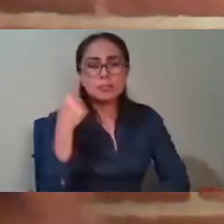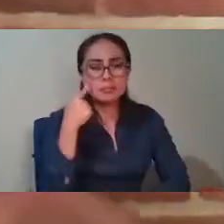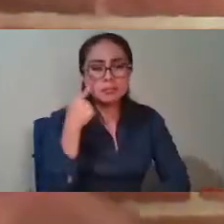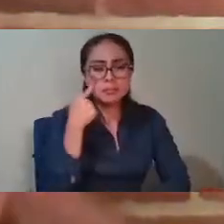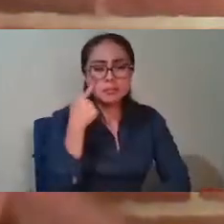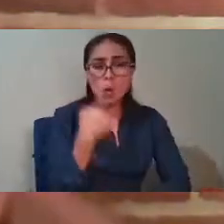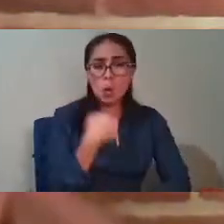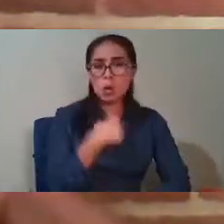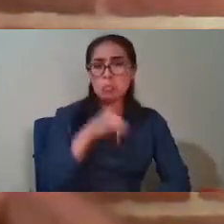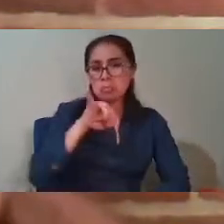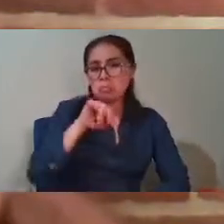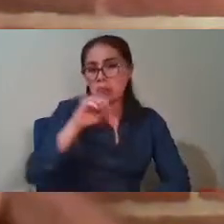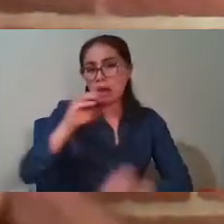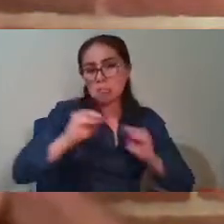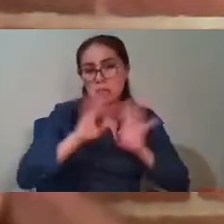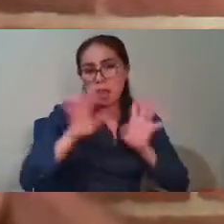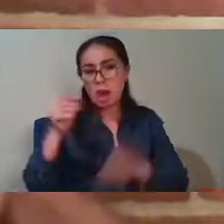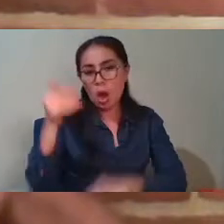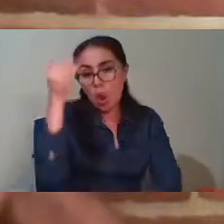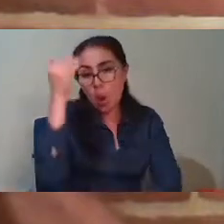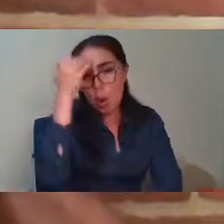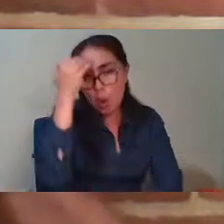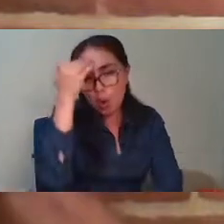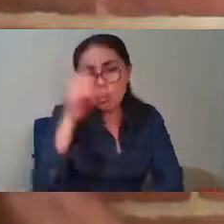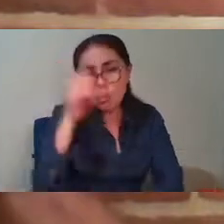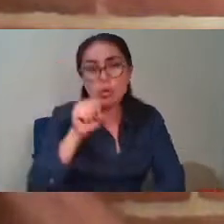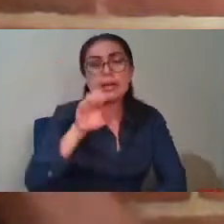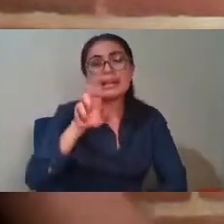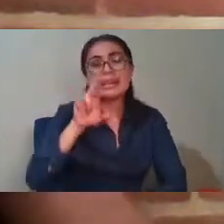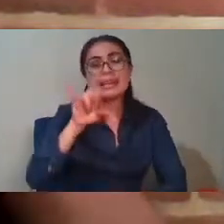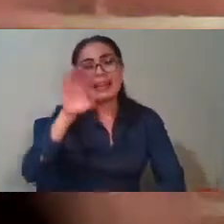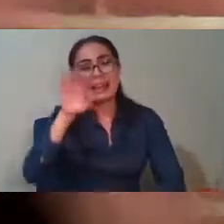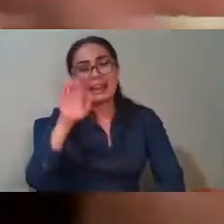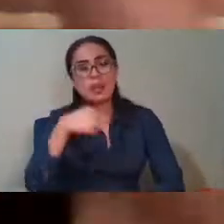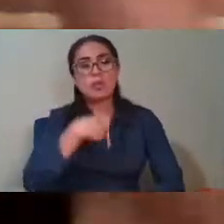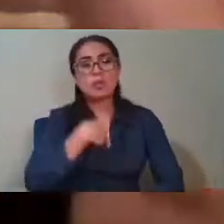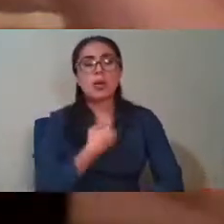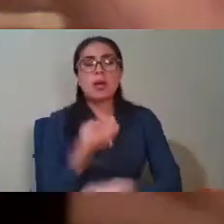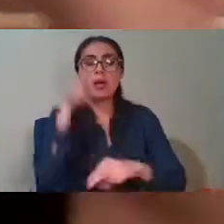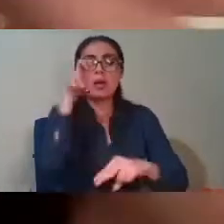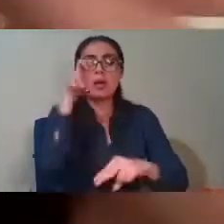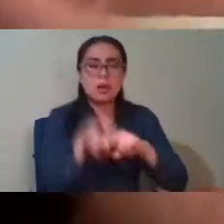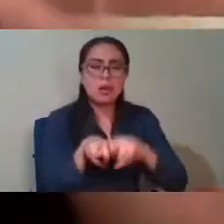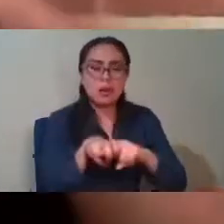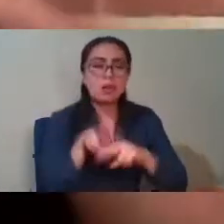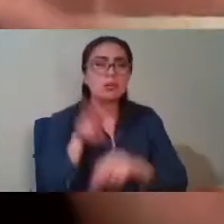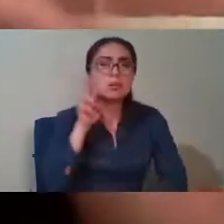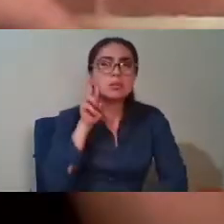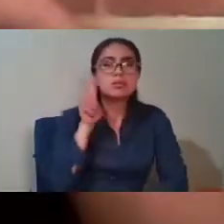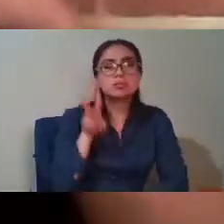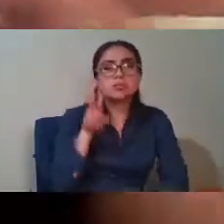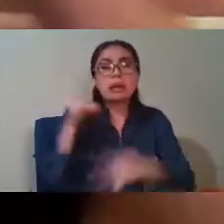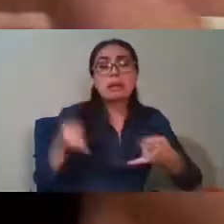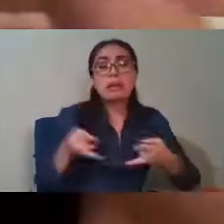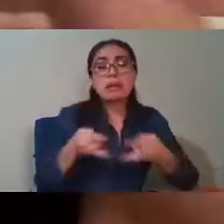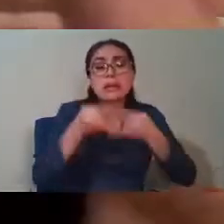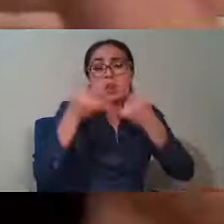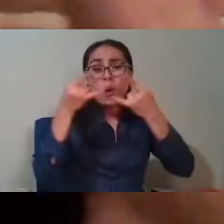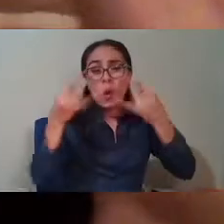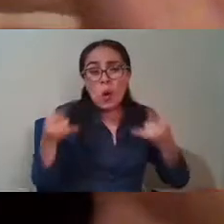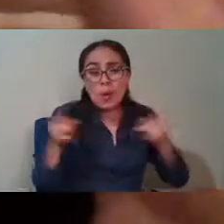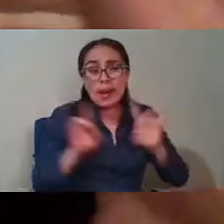yo conozco que la serie, para mantener la atención, no tiene más remedio que tener escenas altas y escenas bajas, en las